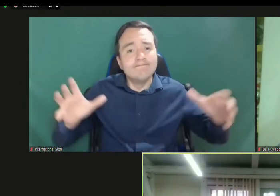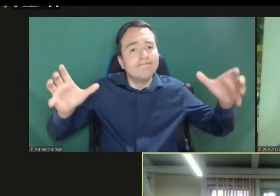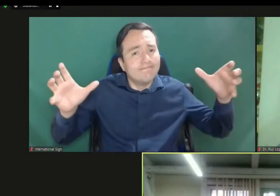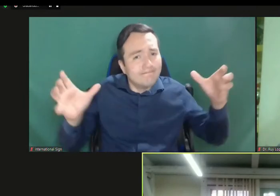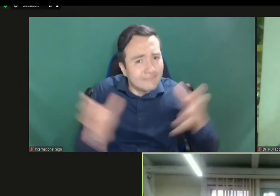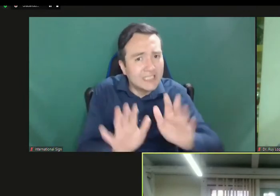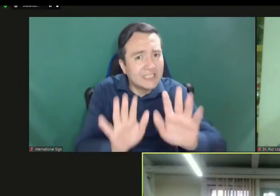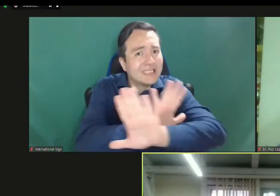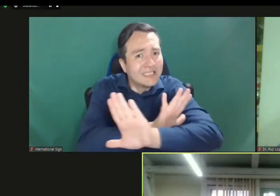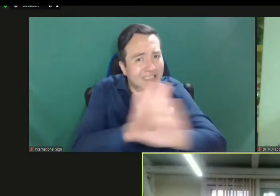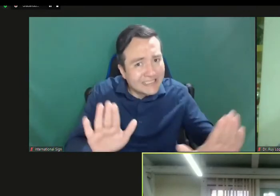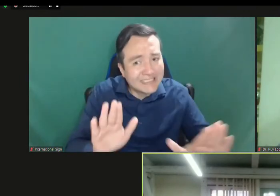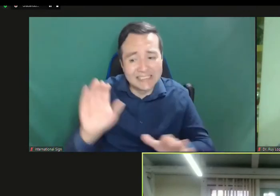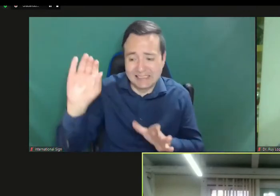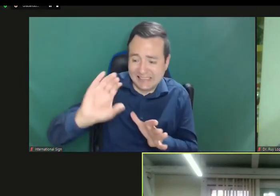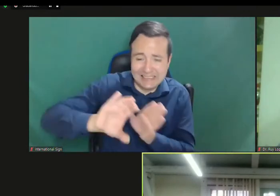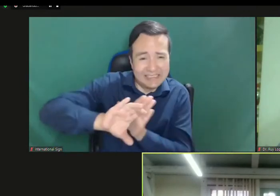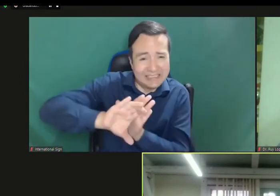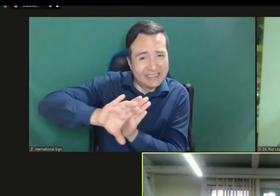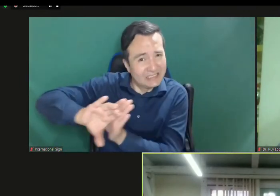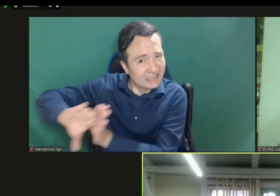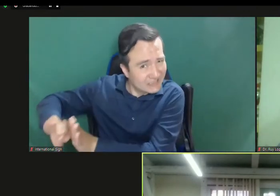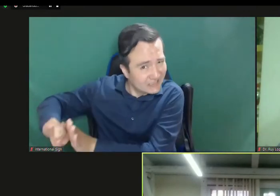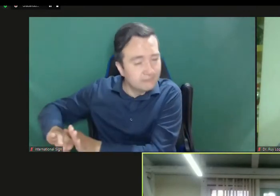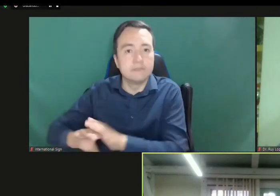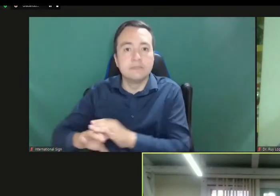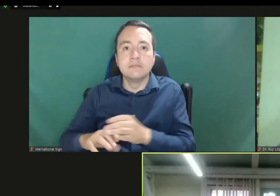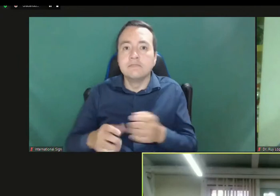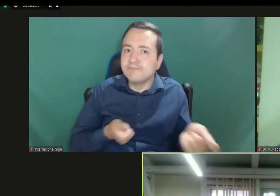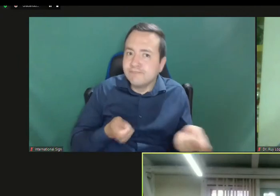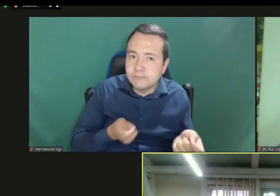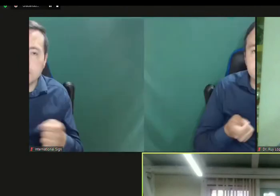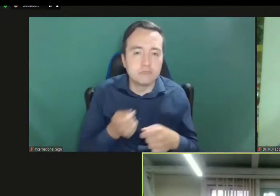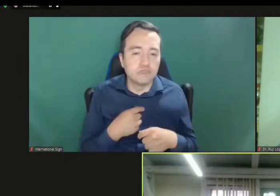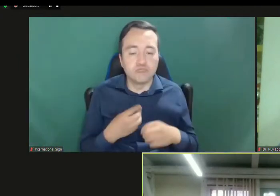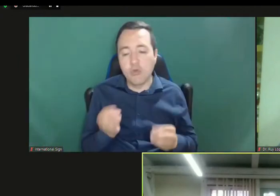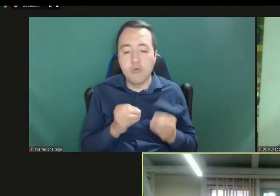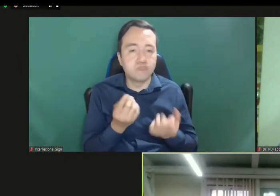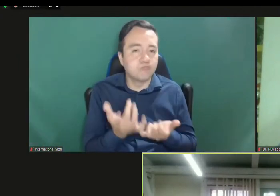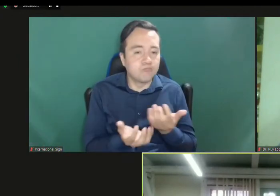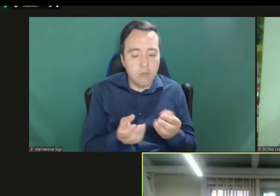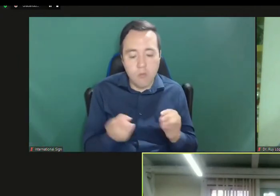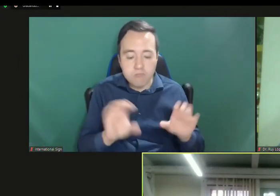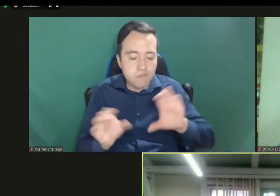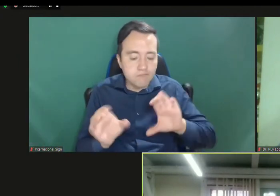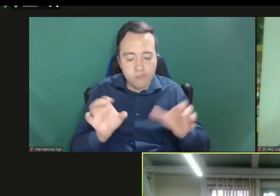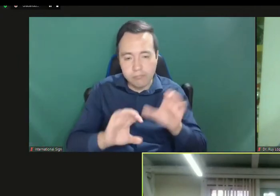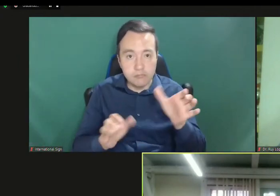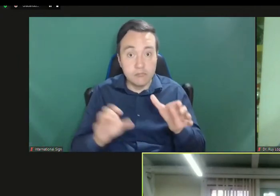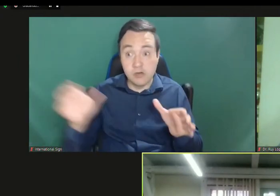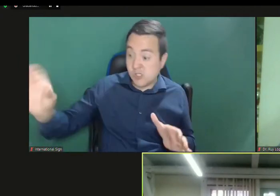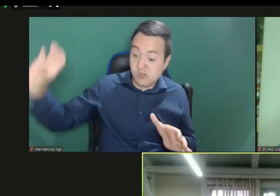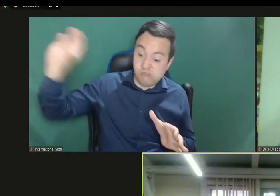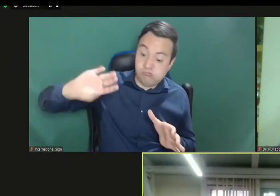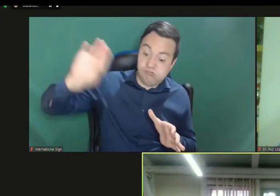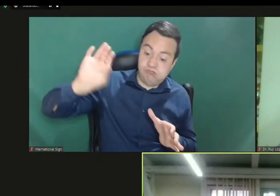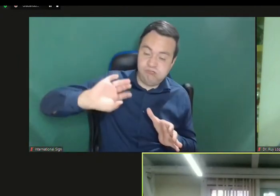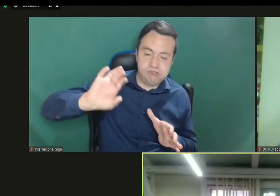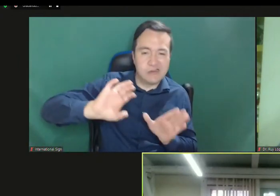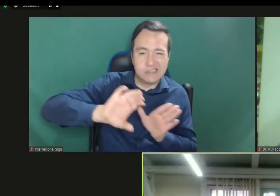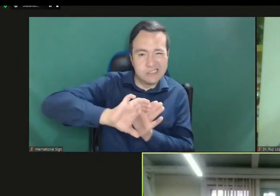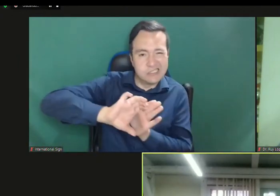de sal para preparar al preparar la comida con menos sal en el contexto del día mundial de